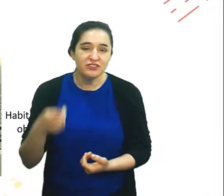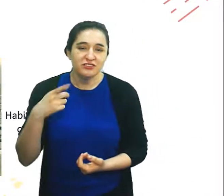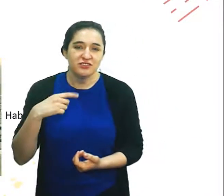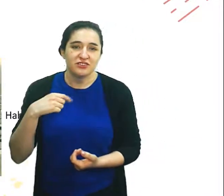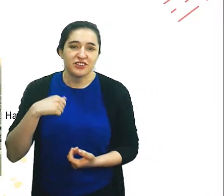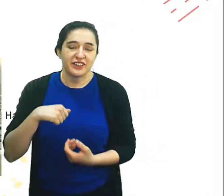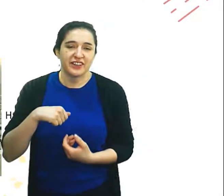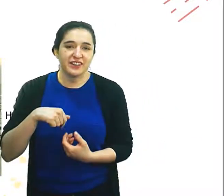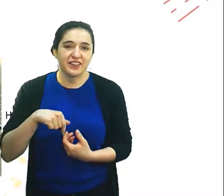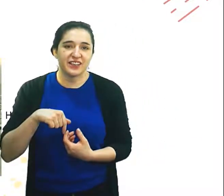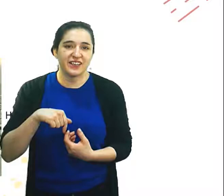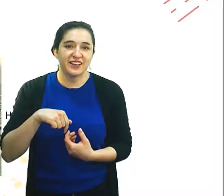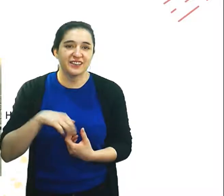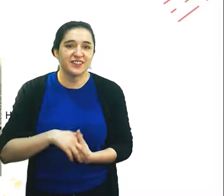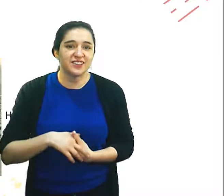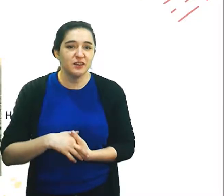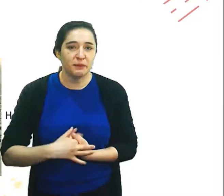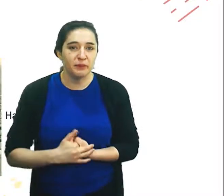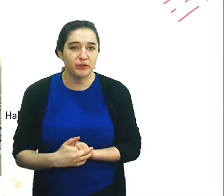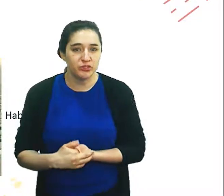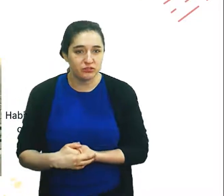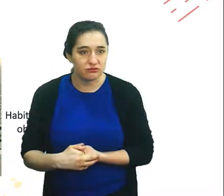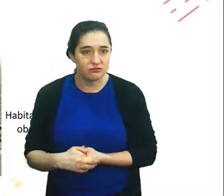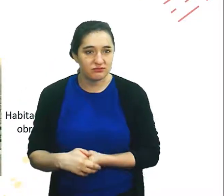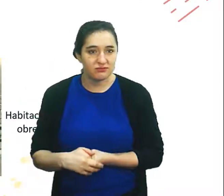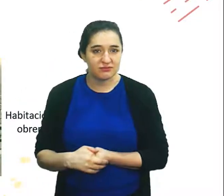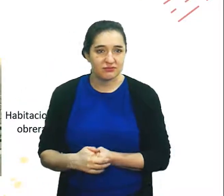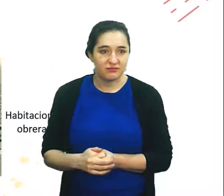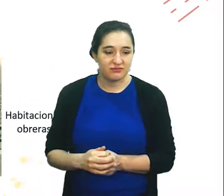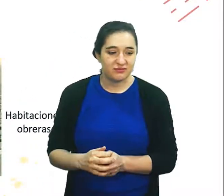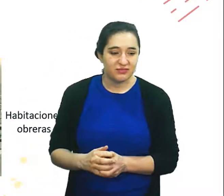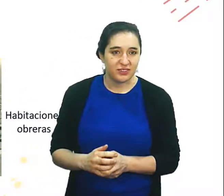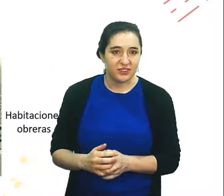vieron la teleserie Pampa Ilusión.